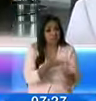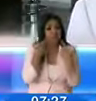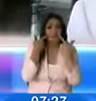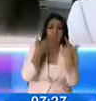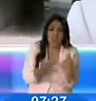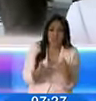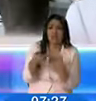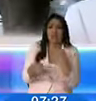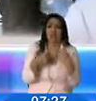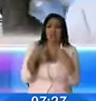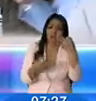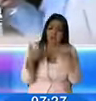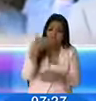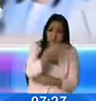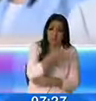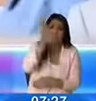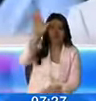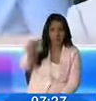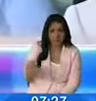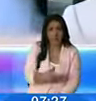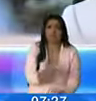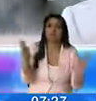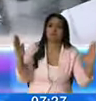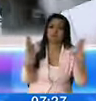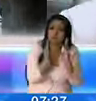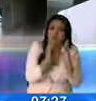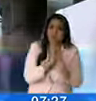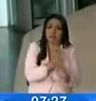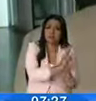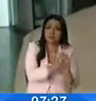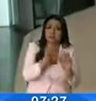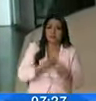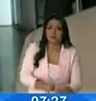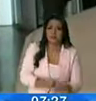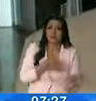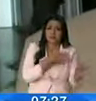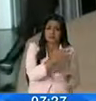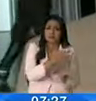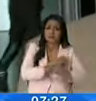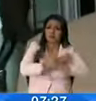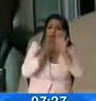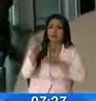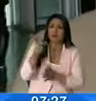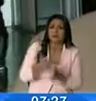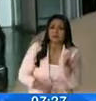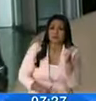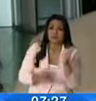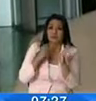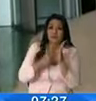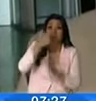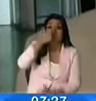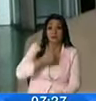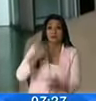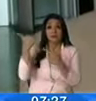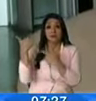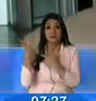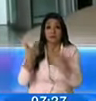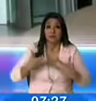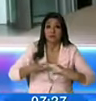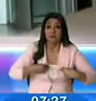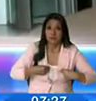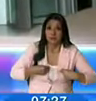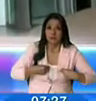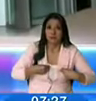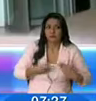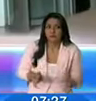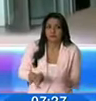a la orden de los jueces, que venga, que dé la cara, que responda. O sea, las personas que asumen una responsabilidad como la está asumiendo, ¿no?,